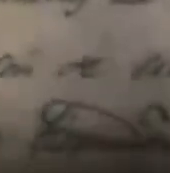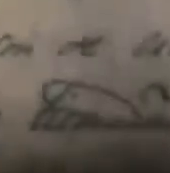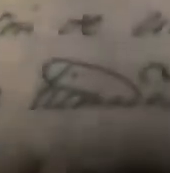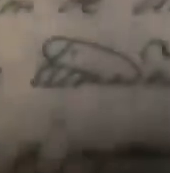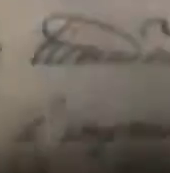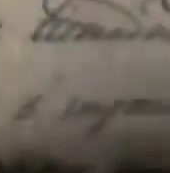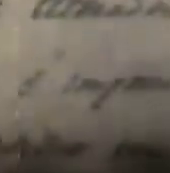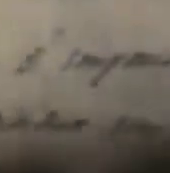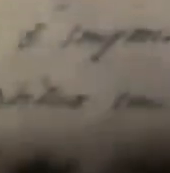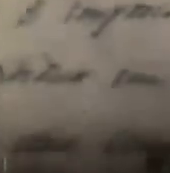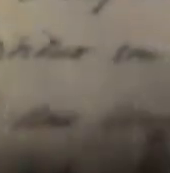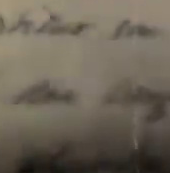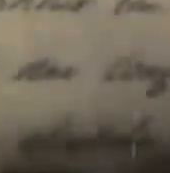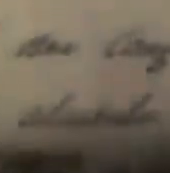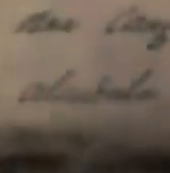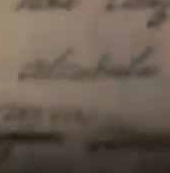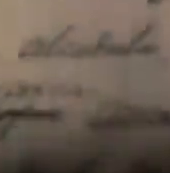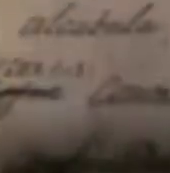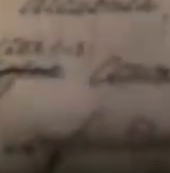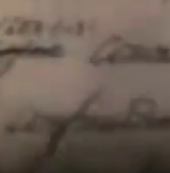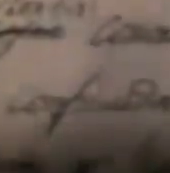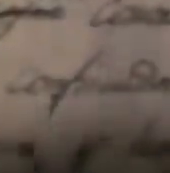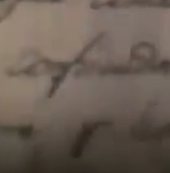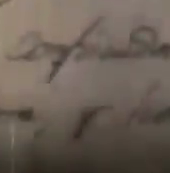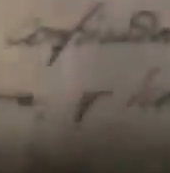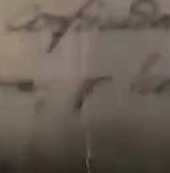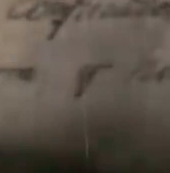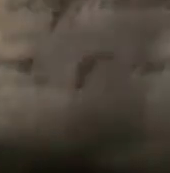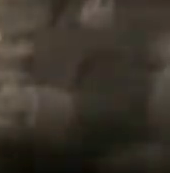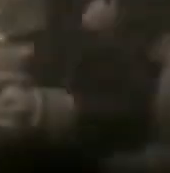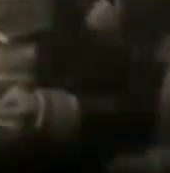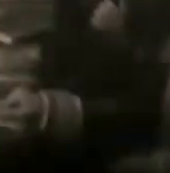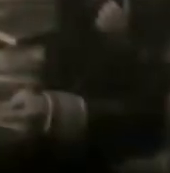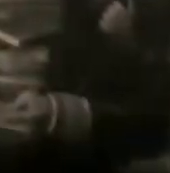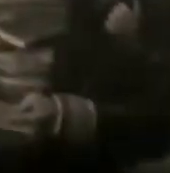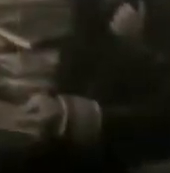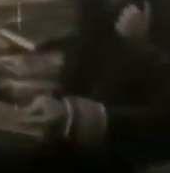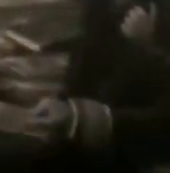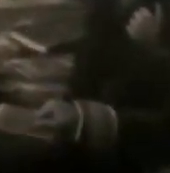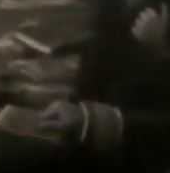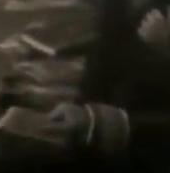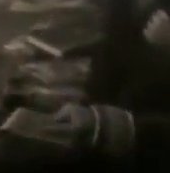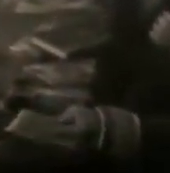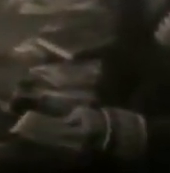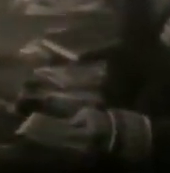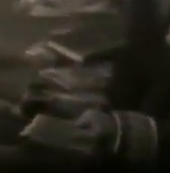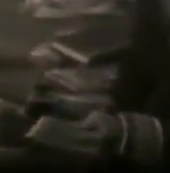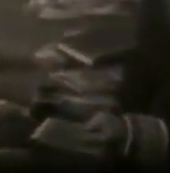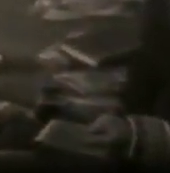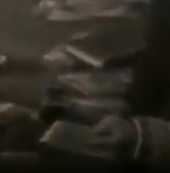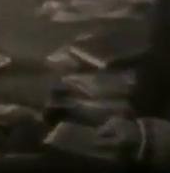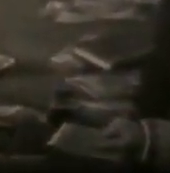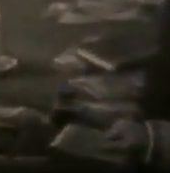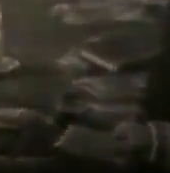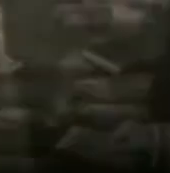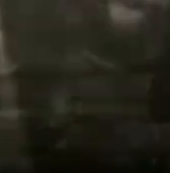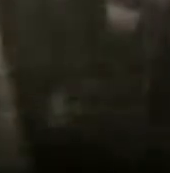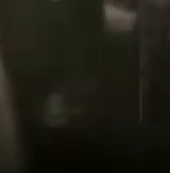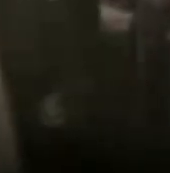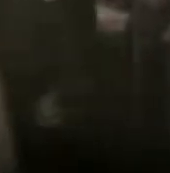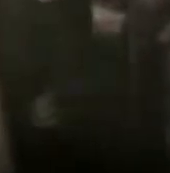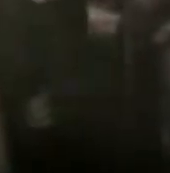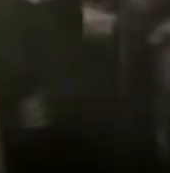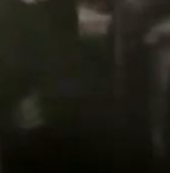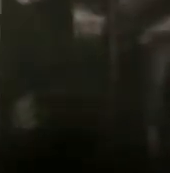Se solemniza el día 16 de septiembre, todos los años, como el día aniversario en que se levantó la voz de